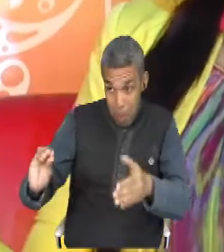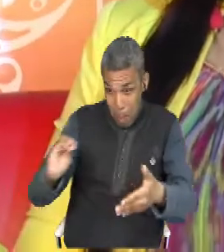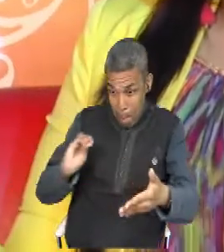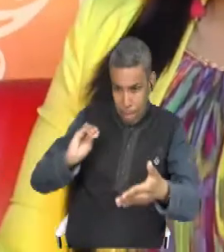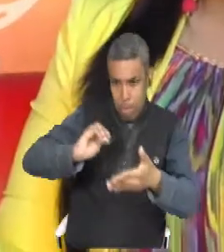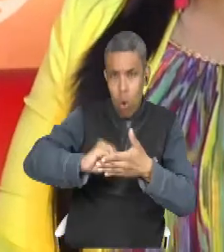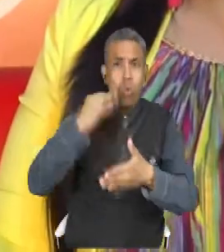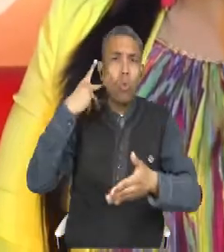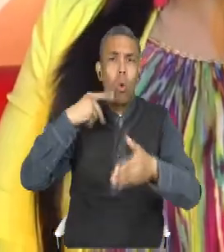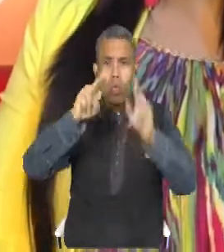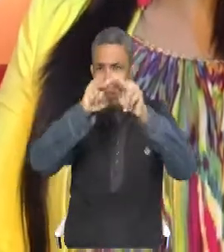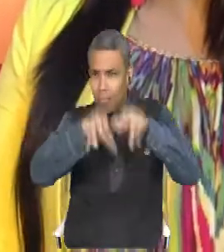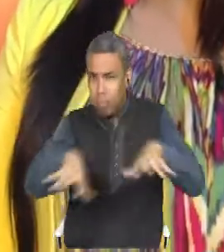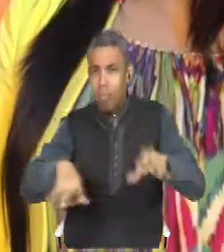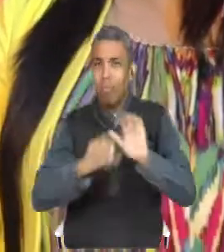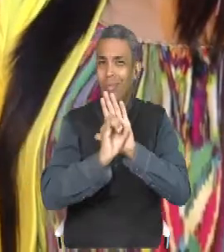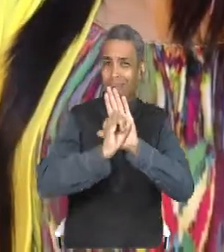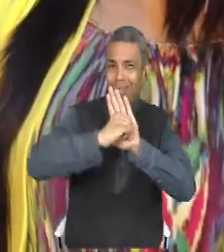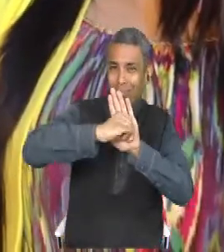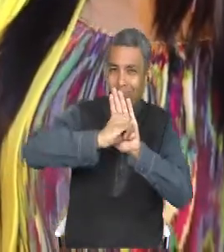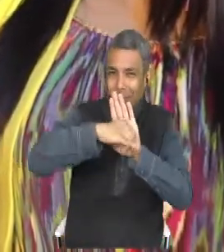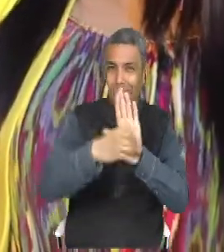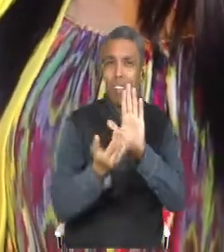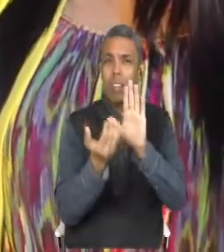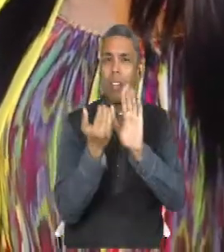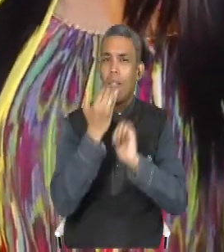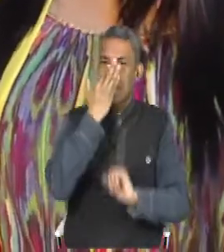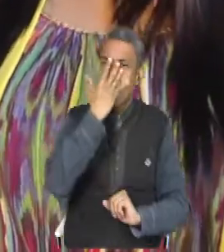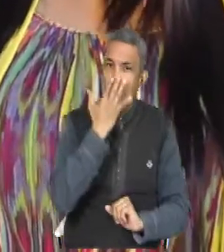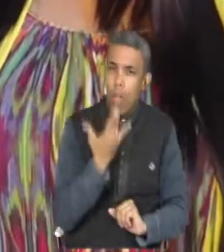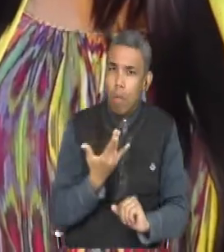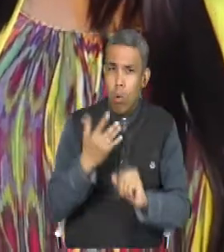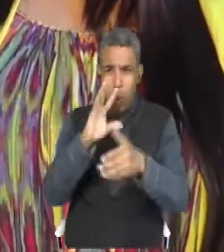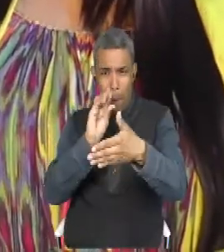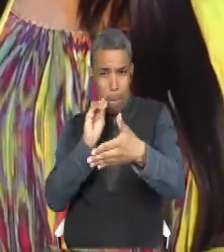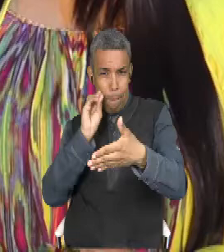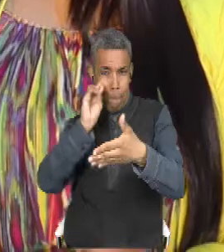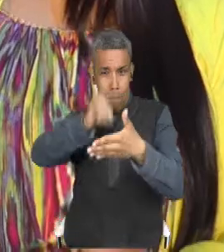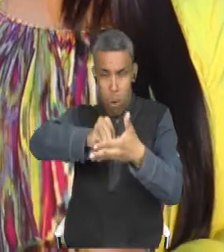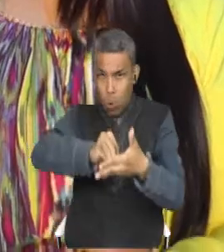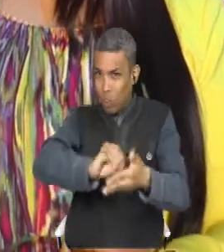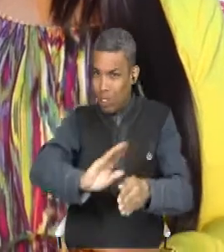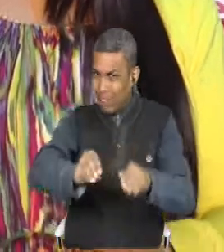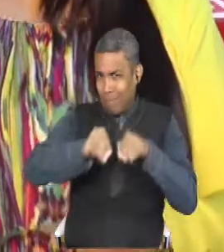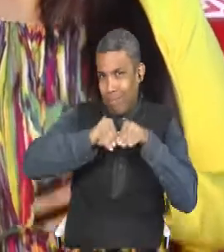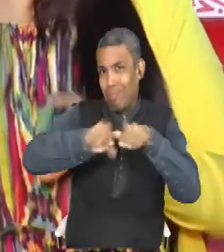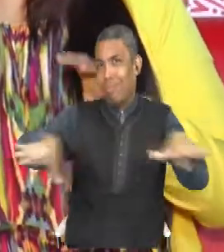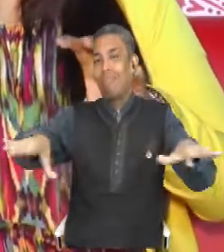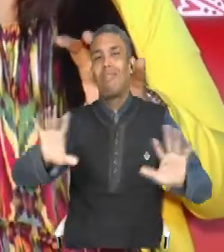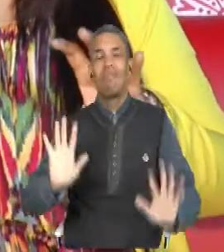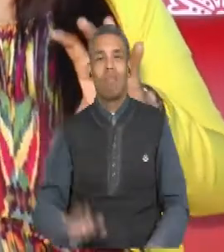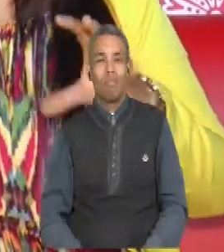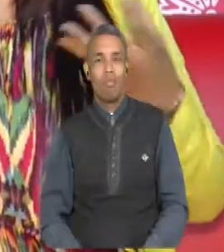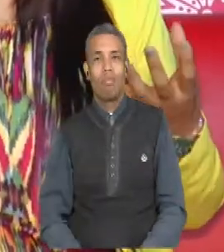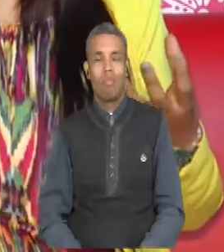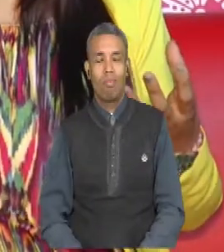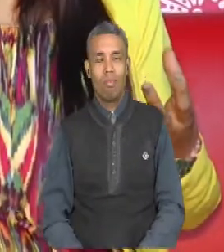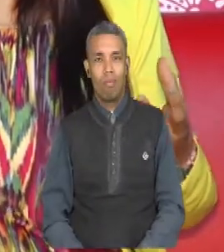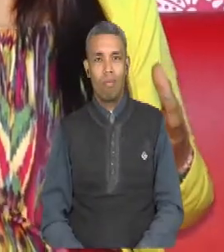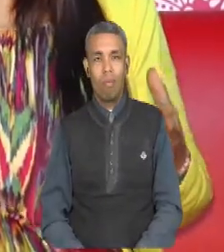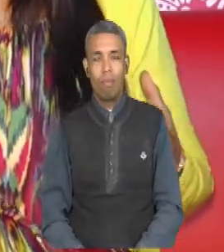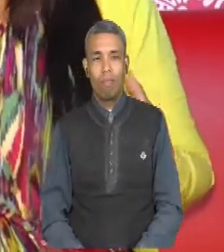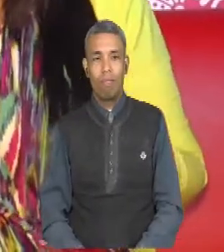y todas las redes que tenga el cliente creado. Sale en un unísono, al unísono, toda esta información. Bueno, ¿cuál es ese